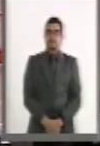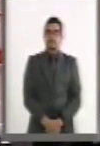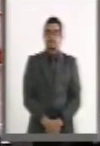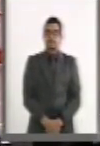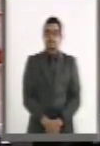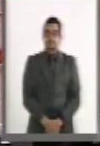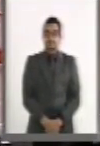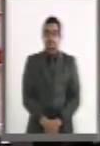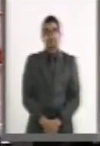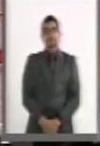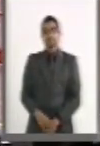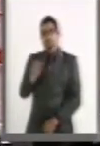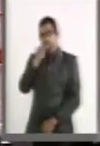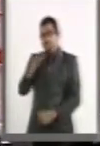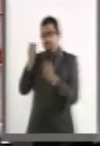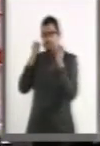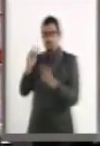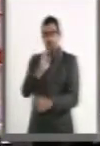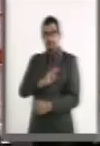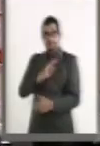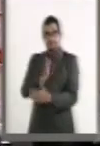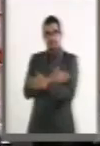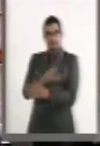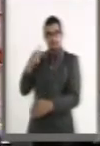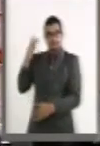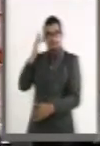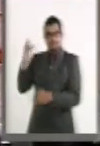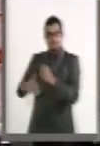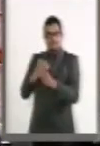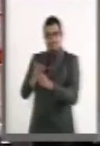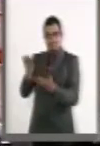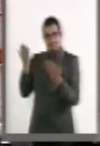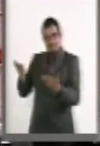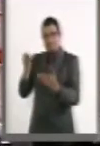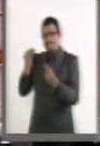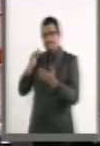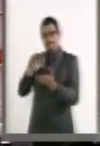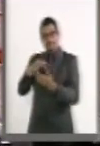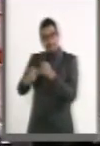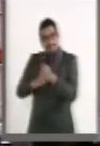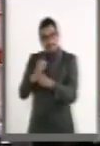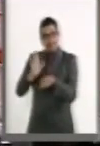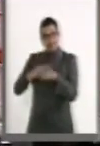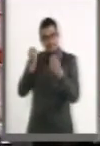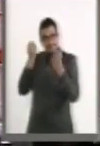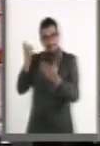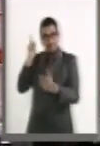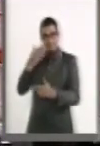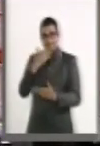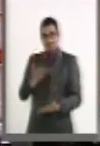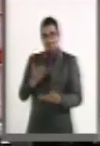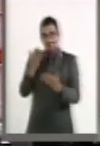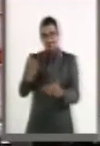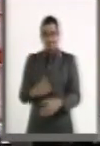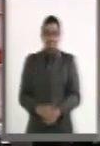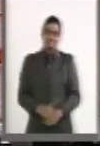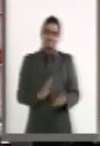Y felicitamos al señor senador porque es su cumpleaños. Que cumpla muchos más, senador. Gracias, presidente. Gracias.